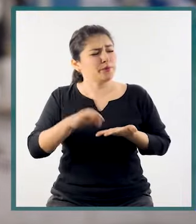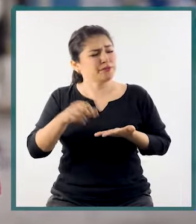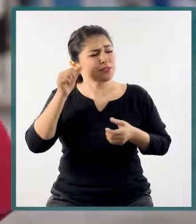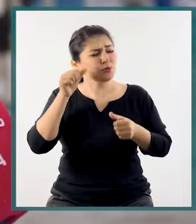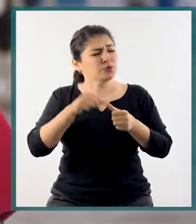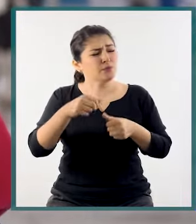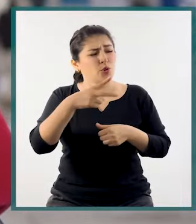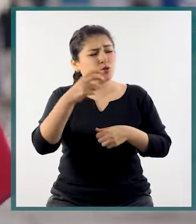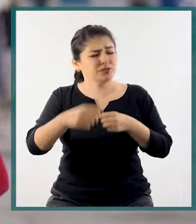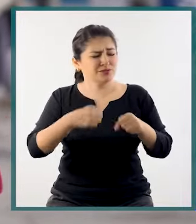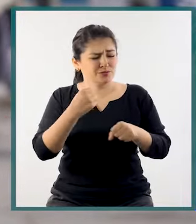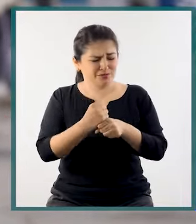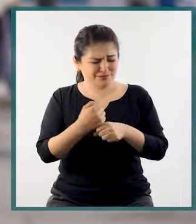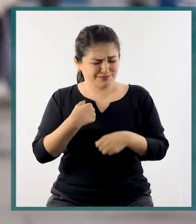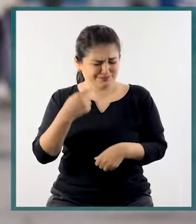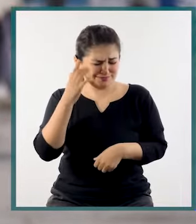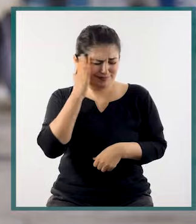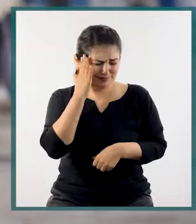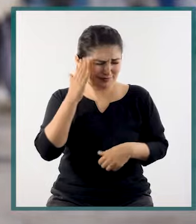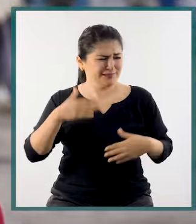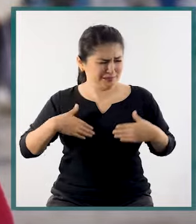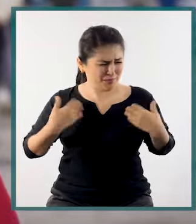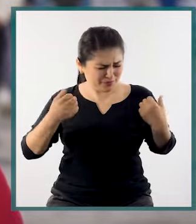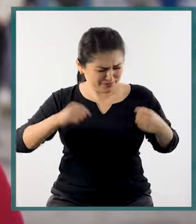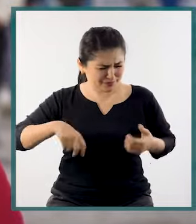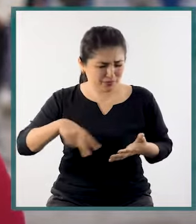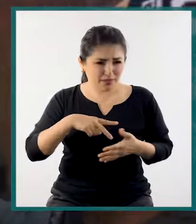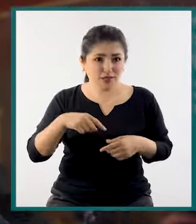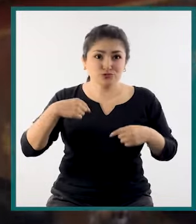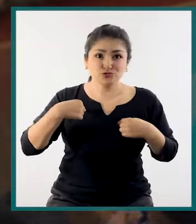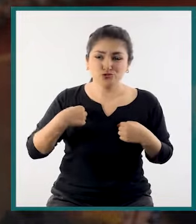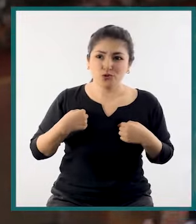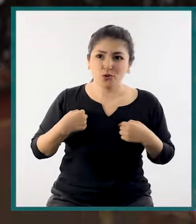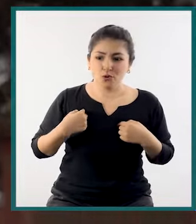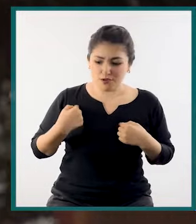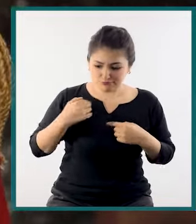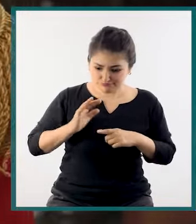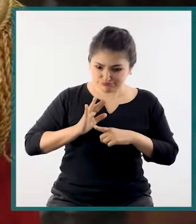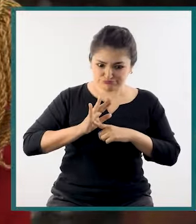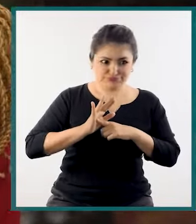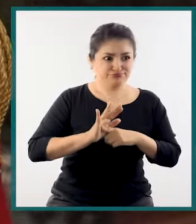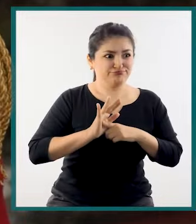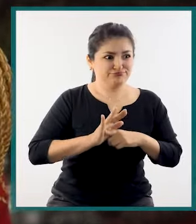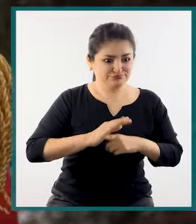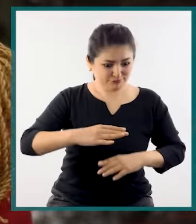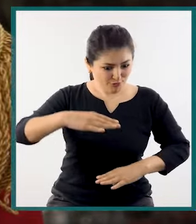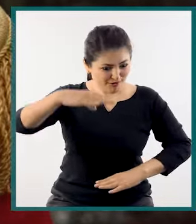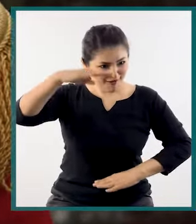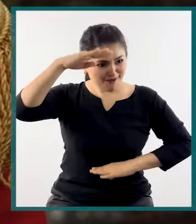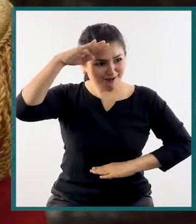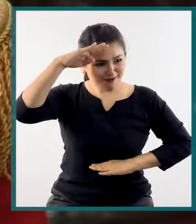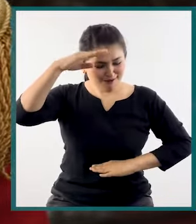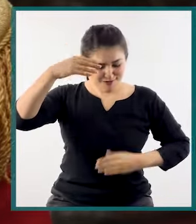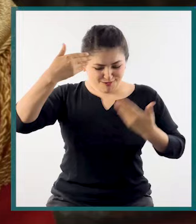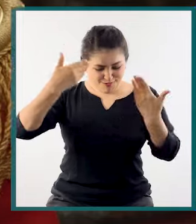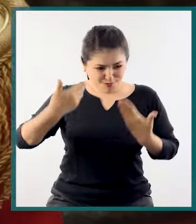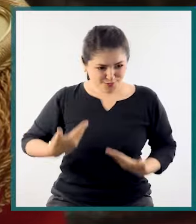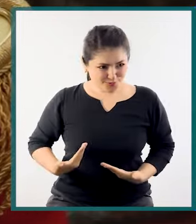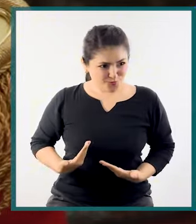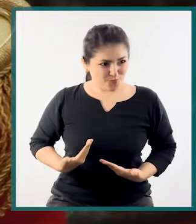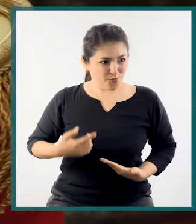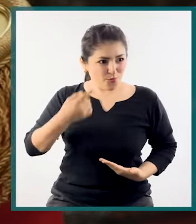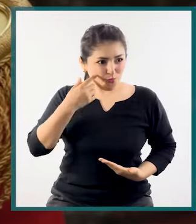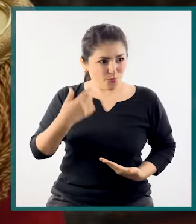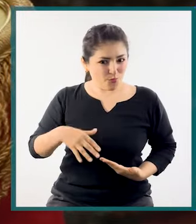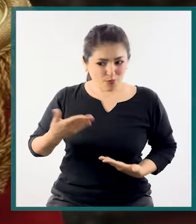su provincia, que ahora estamos en el Bicentenario, todo se puede. Para mí es un honor representar y estar vistiendo